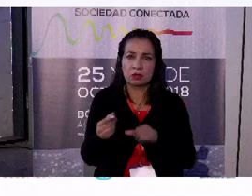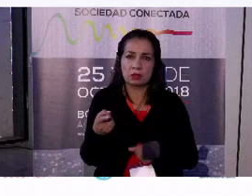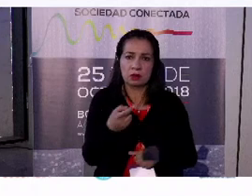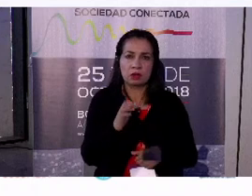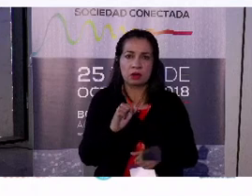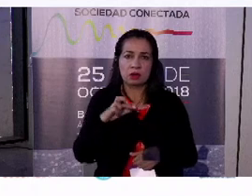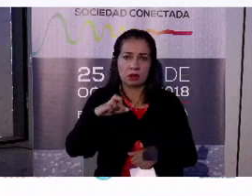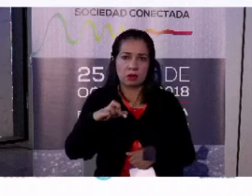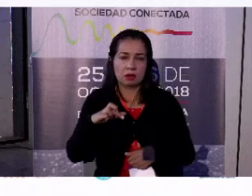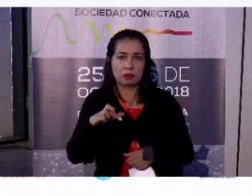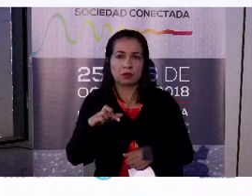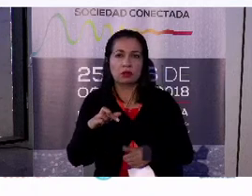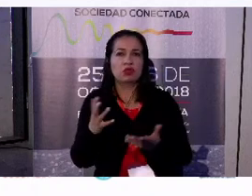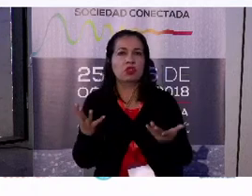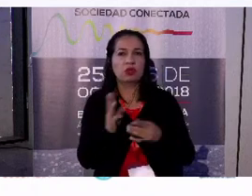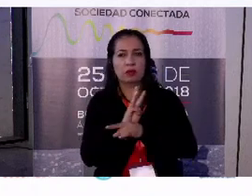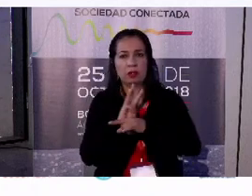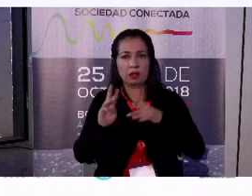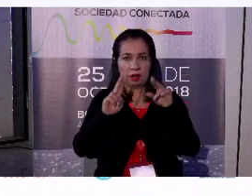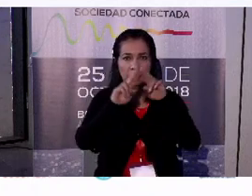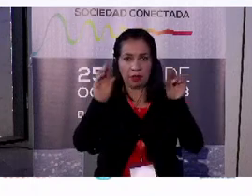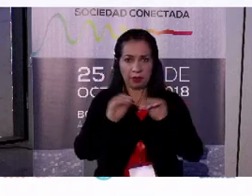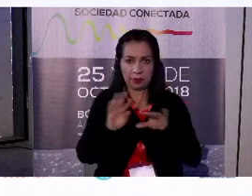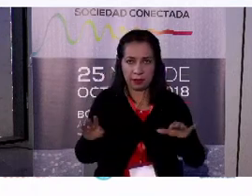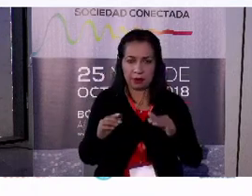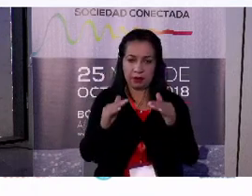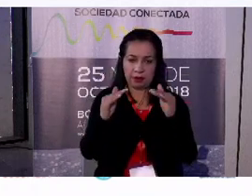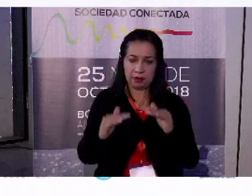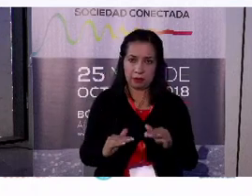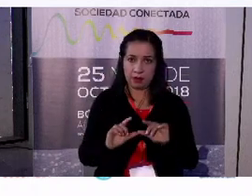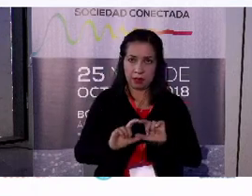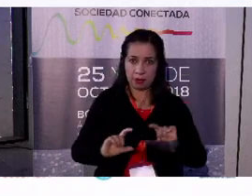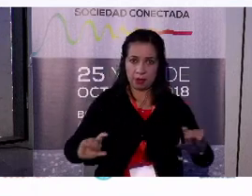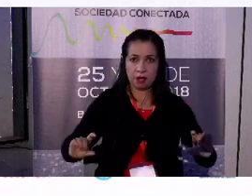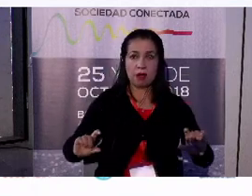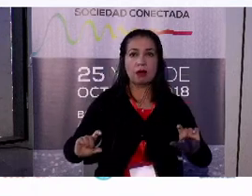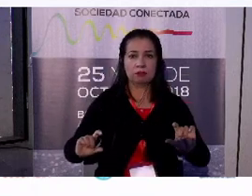esto lo pueden encontrar en esta dirección de internet que está aquí abajo